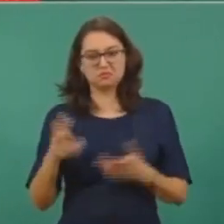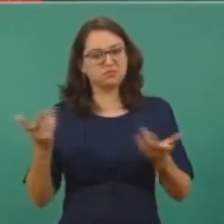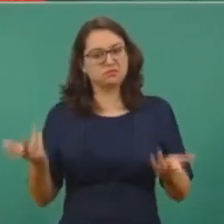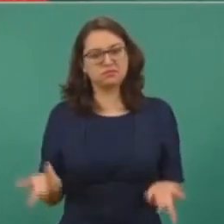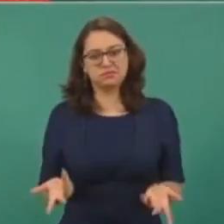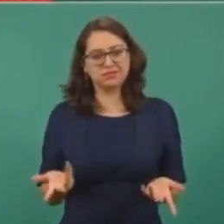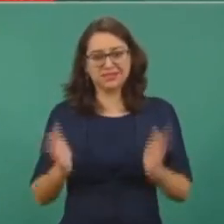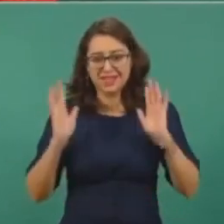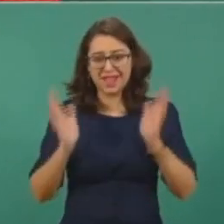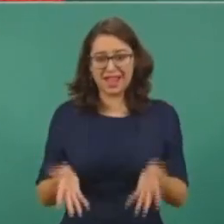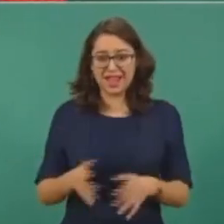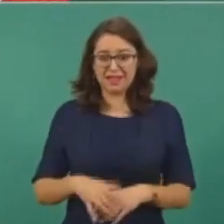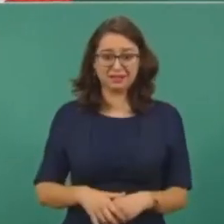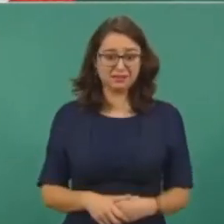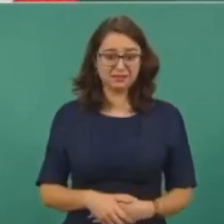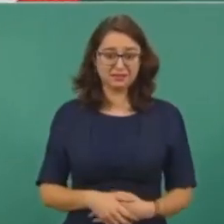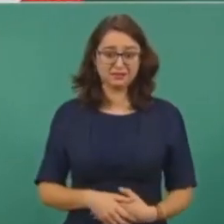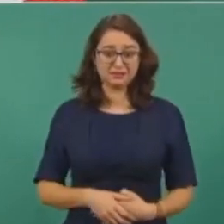no.